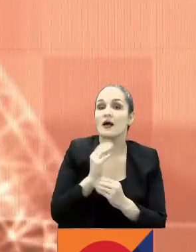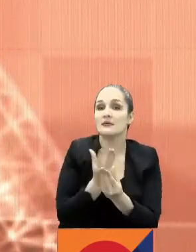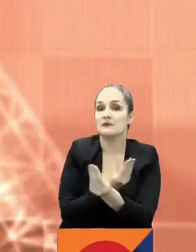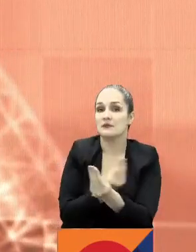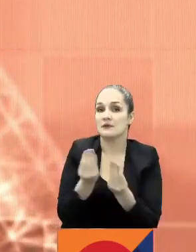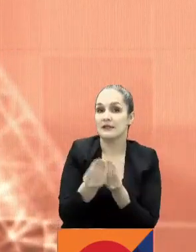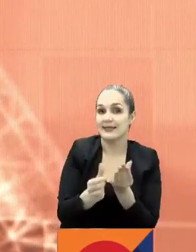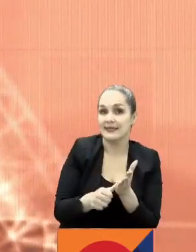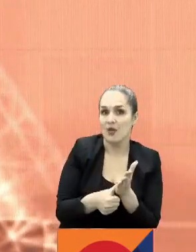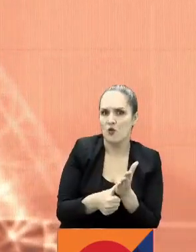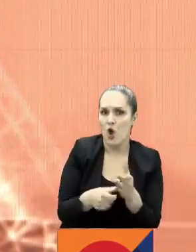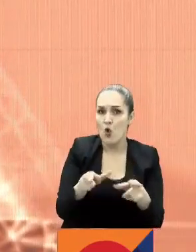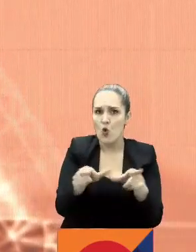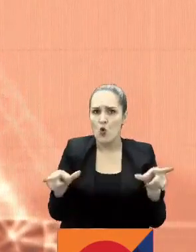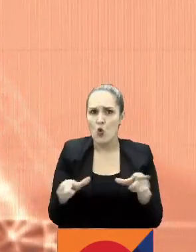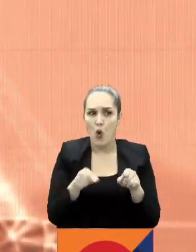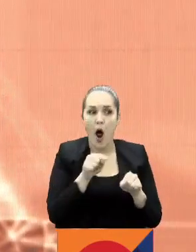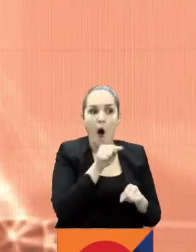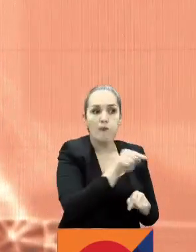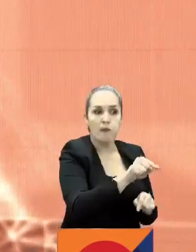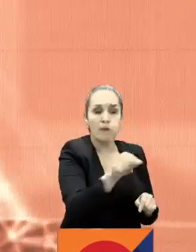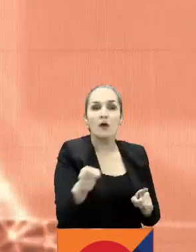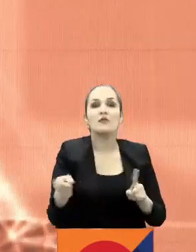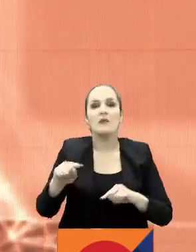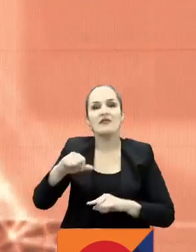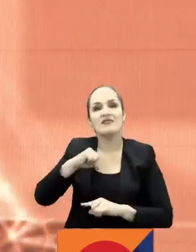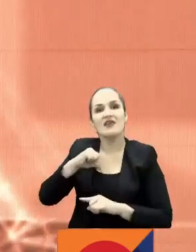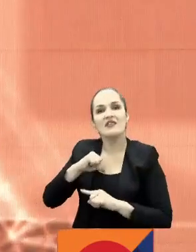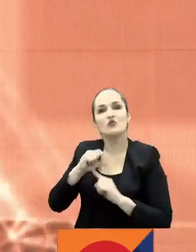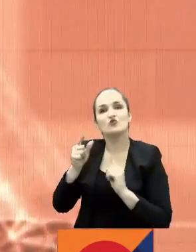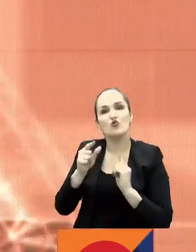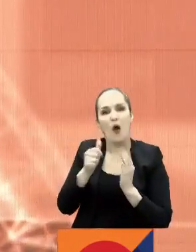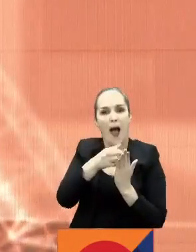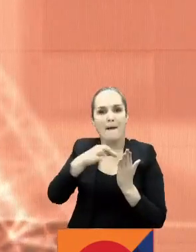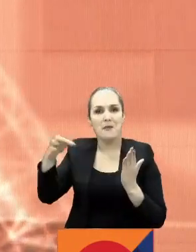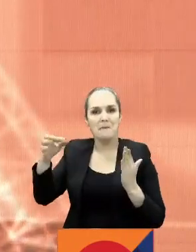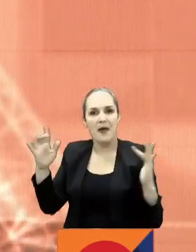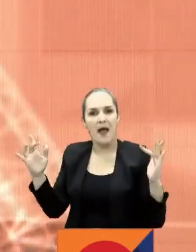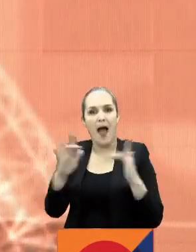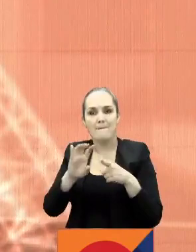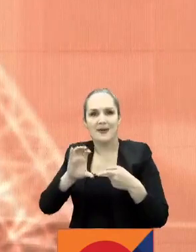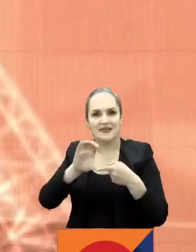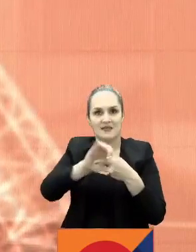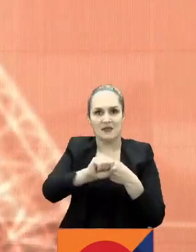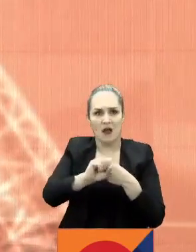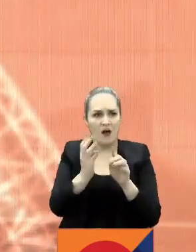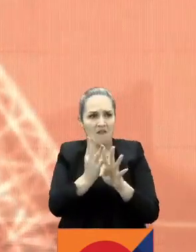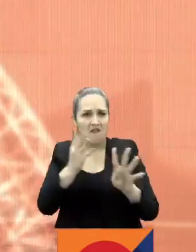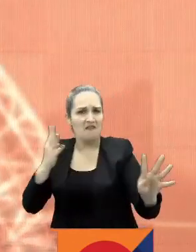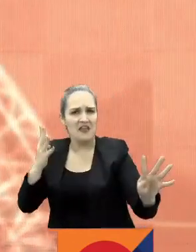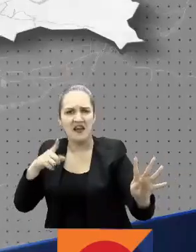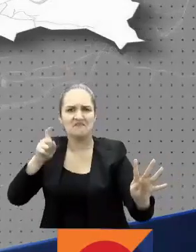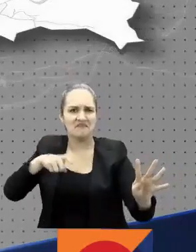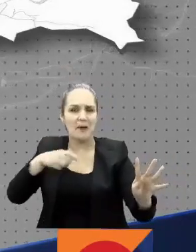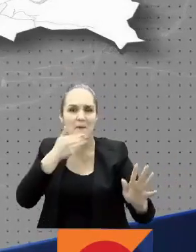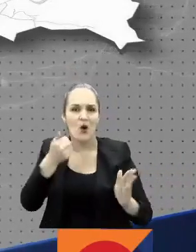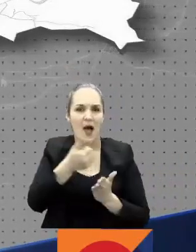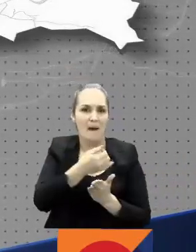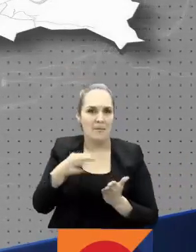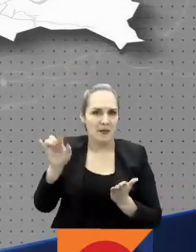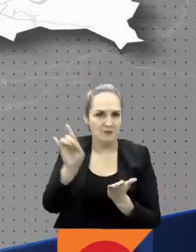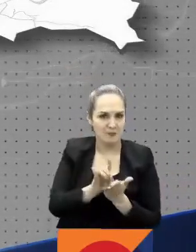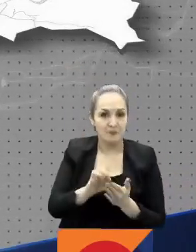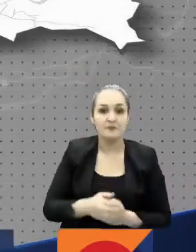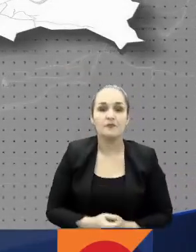de inmunización y lanza un software para agendamiento y así evitar filas y aglomeraciones. Bogotá tiene